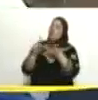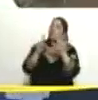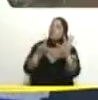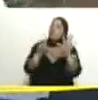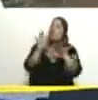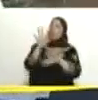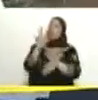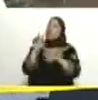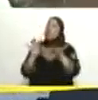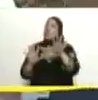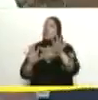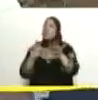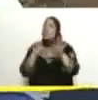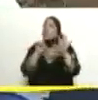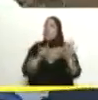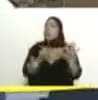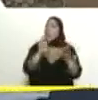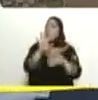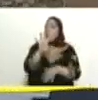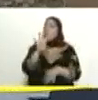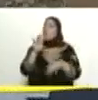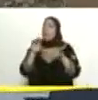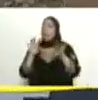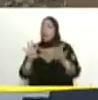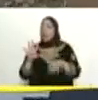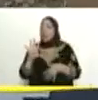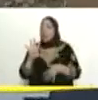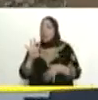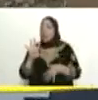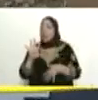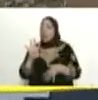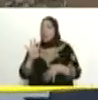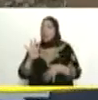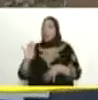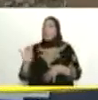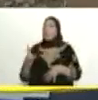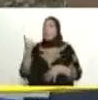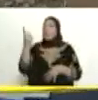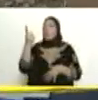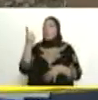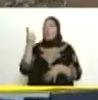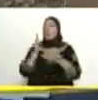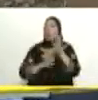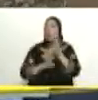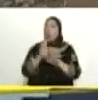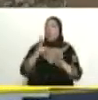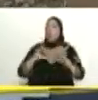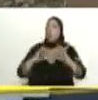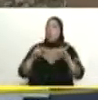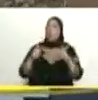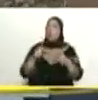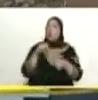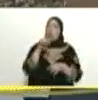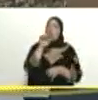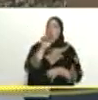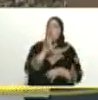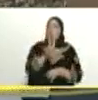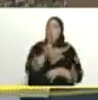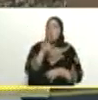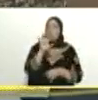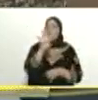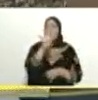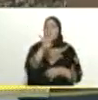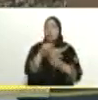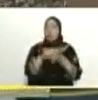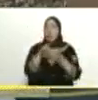645, si no... 645, sí. Dice... Pero primero, o sea que primero hubo una primera etapa, que eran 435.